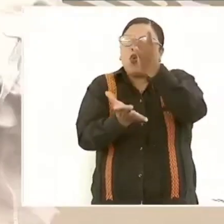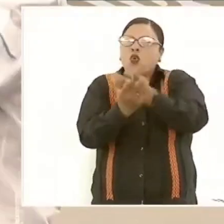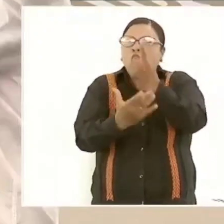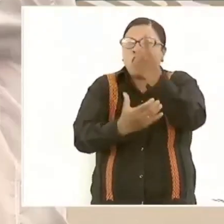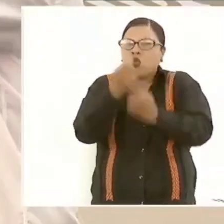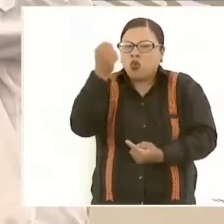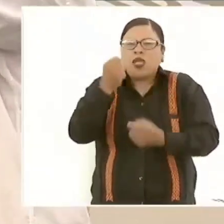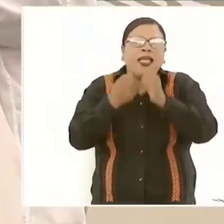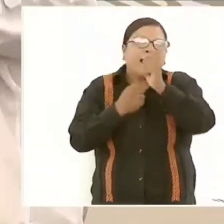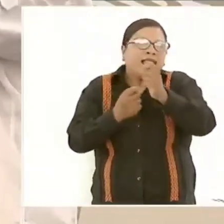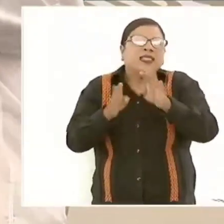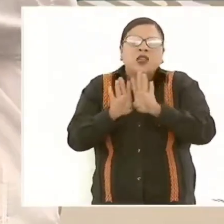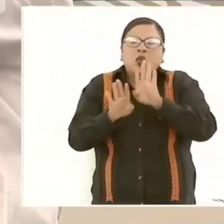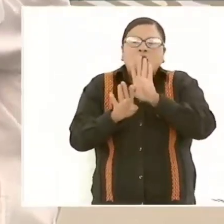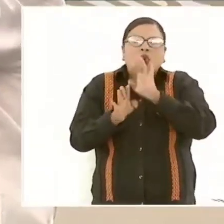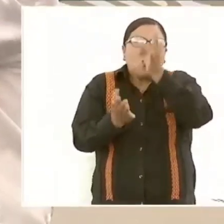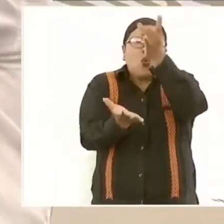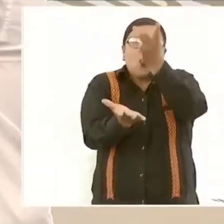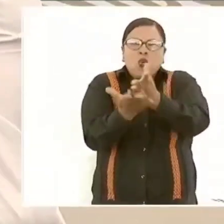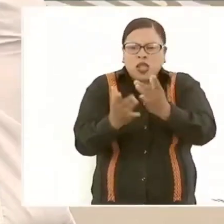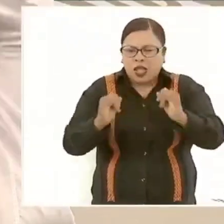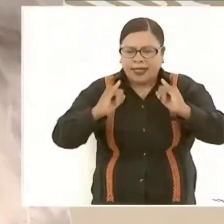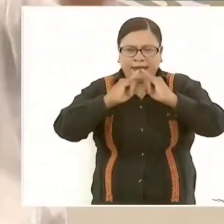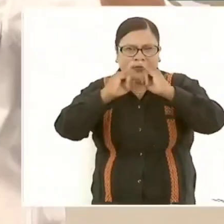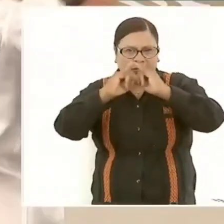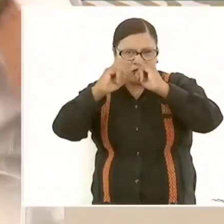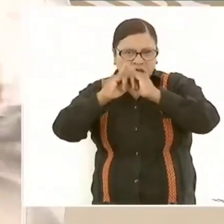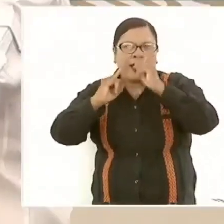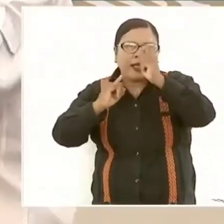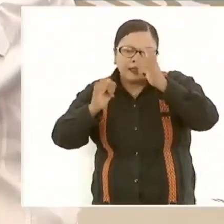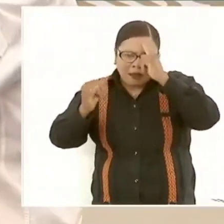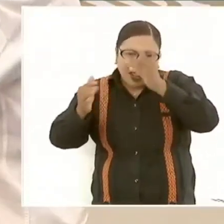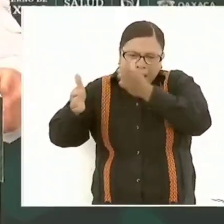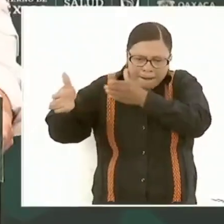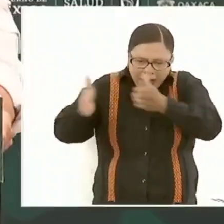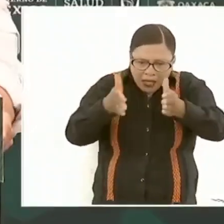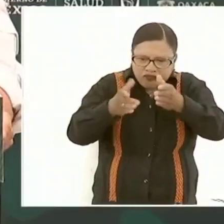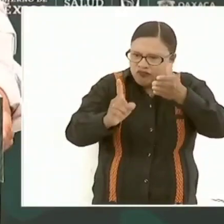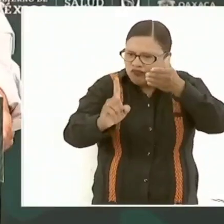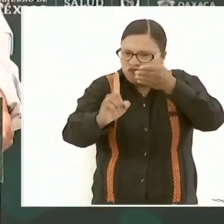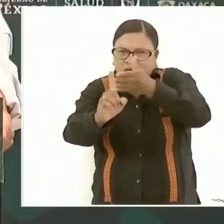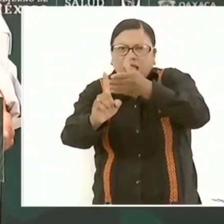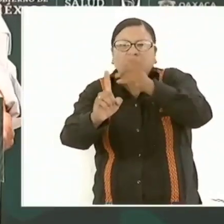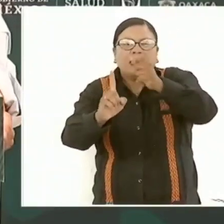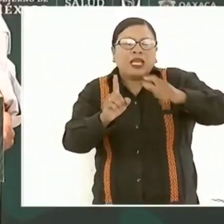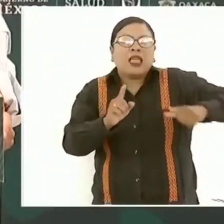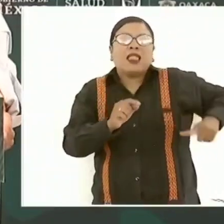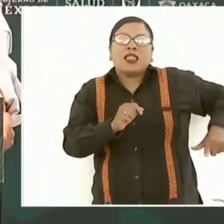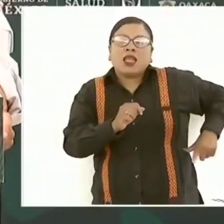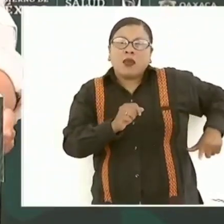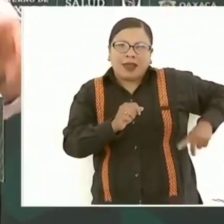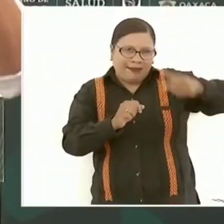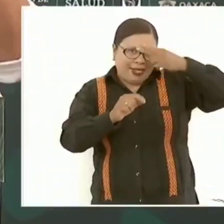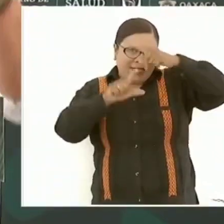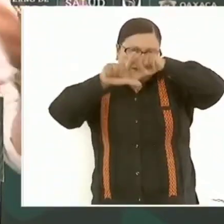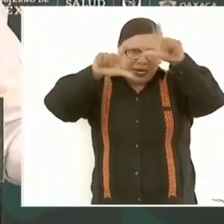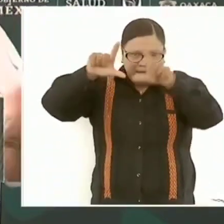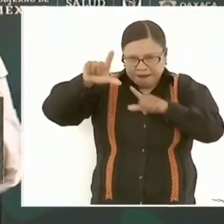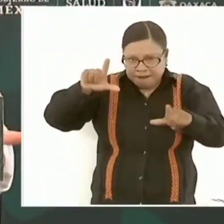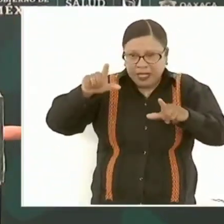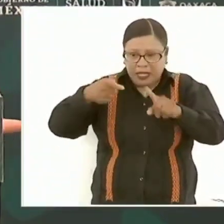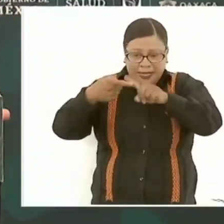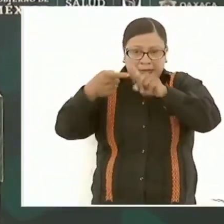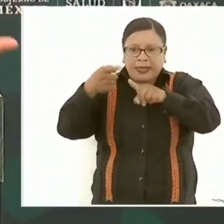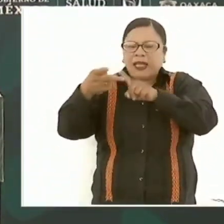fragmentado, es decir, es una sola institución con planeación central desde el gobierno de México. Segundo,